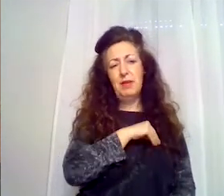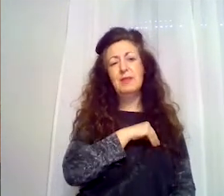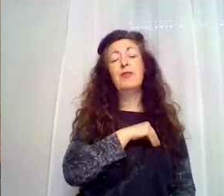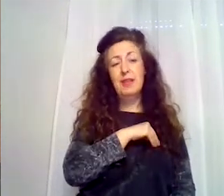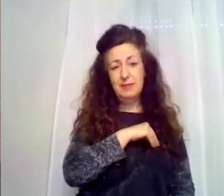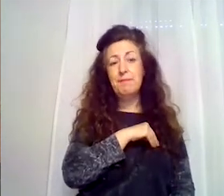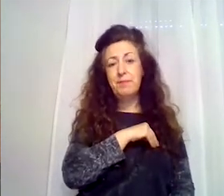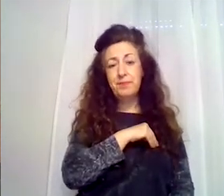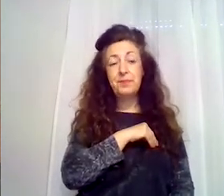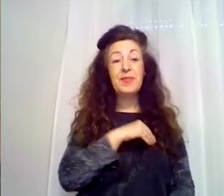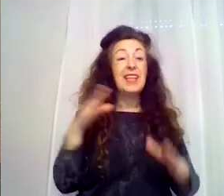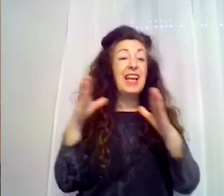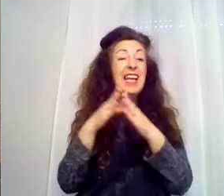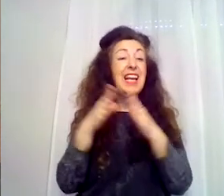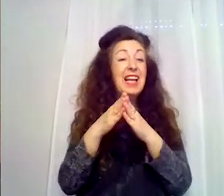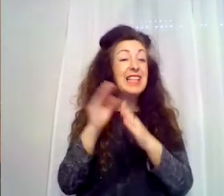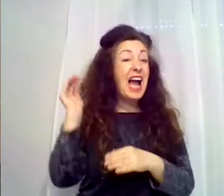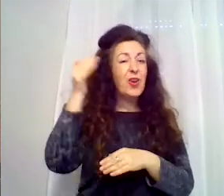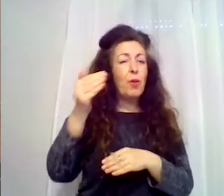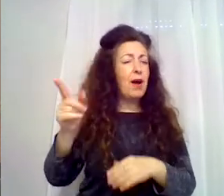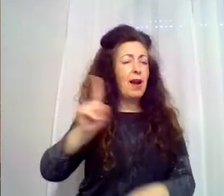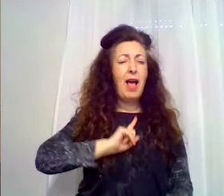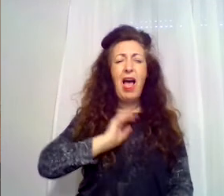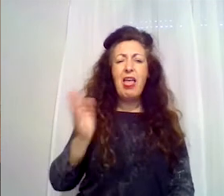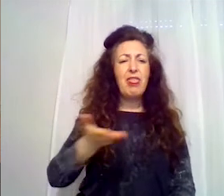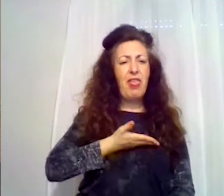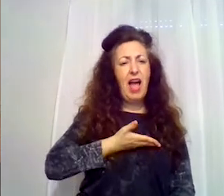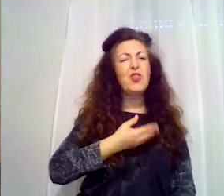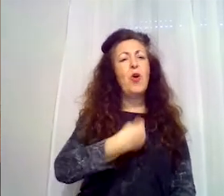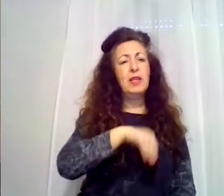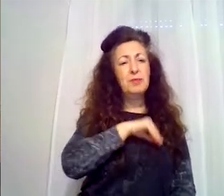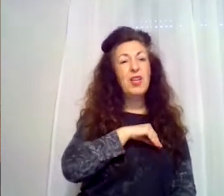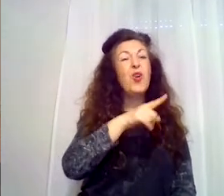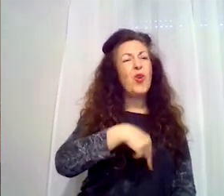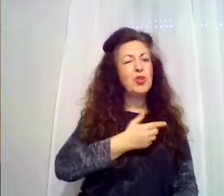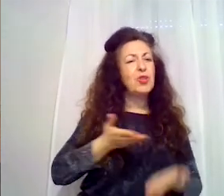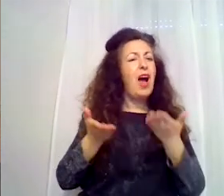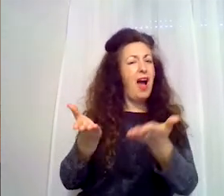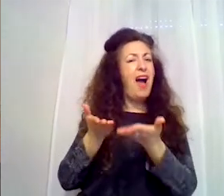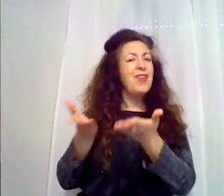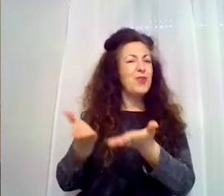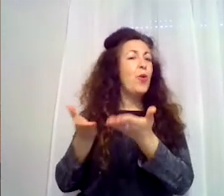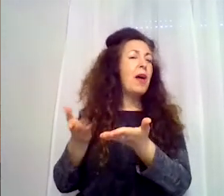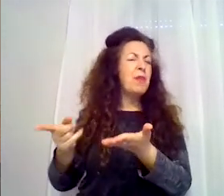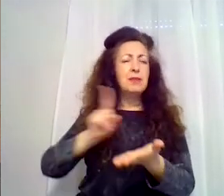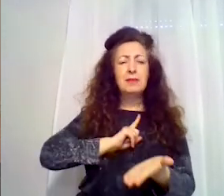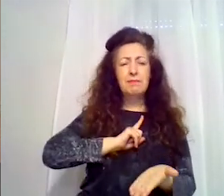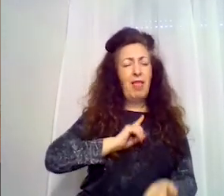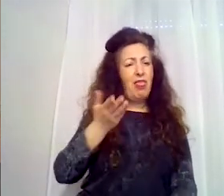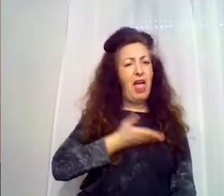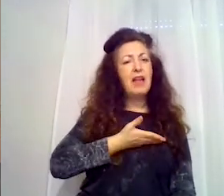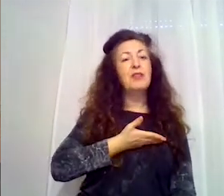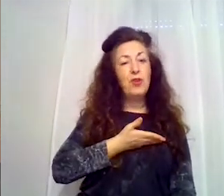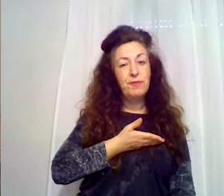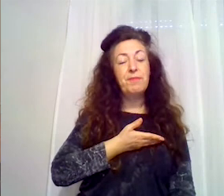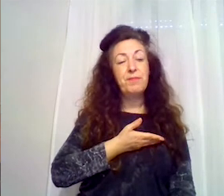tiene hijos, que tiene niños y señora. Yo creo que no es una idea de un padre, es una idea de un libertino, es una idea de una persona que ha